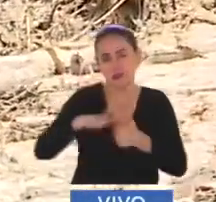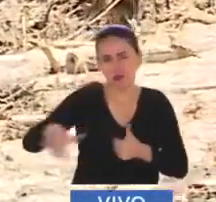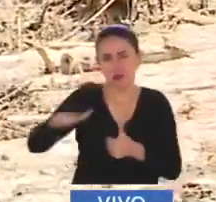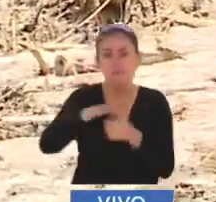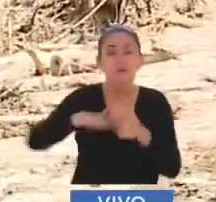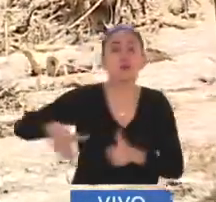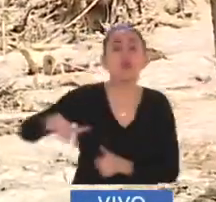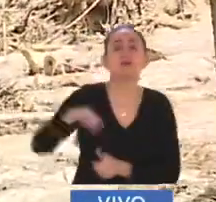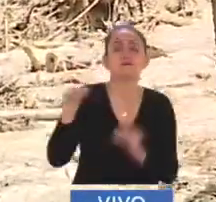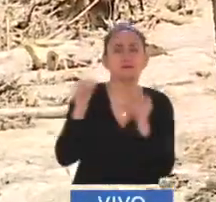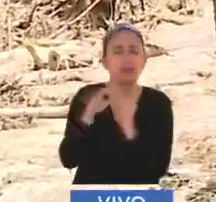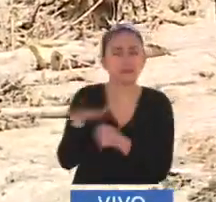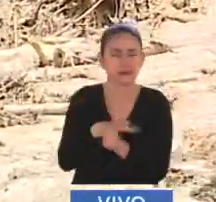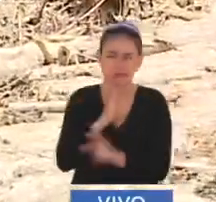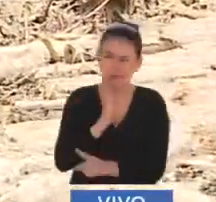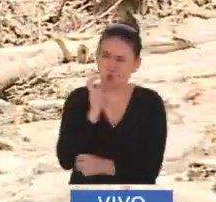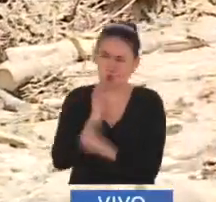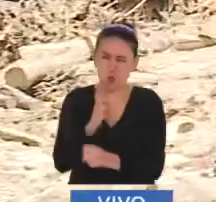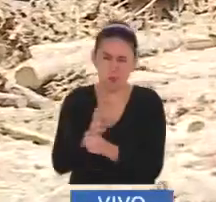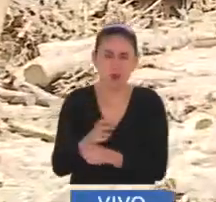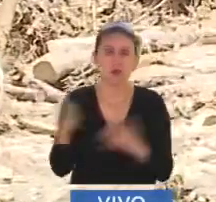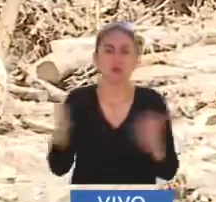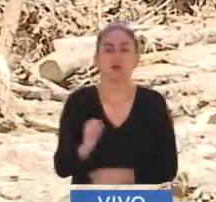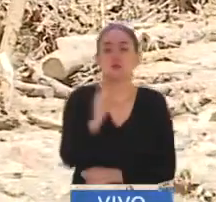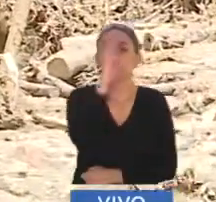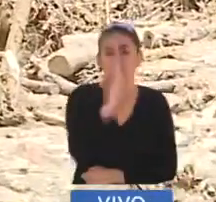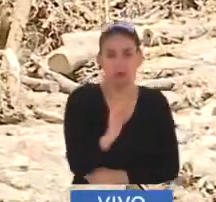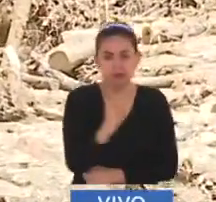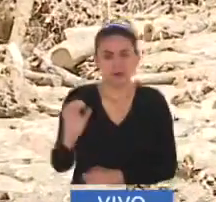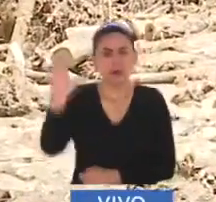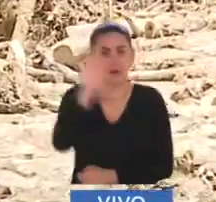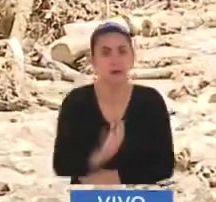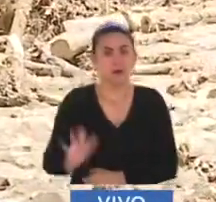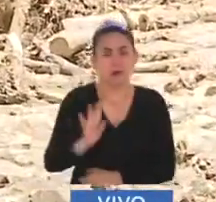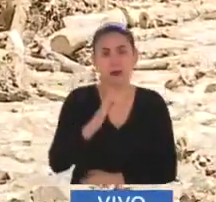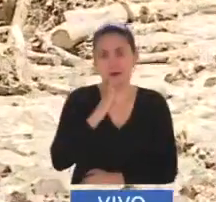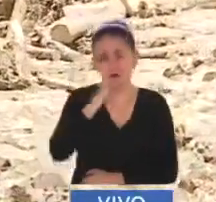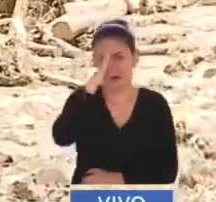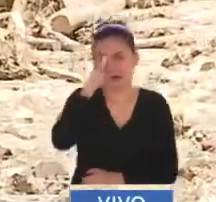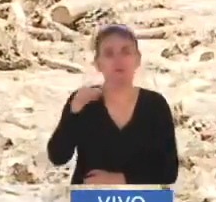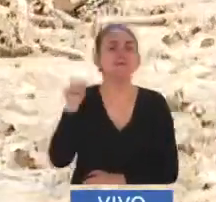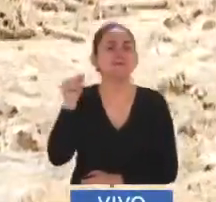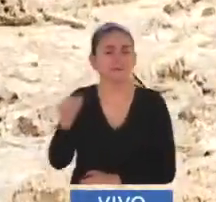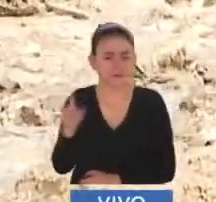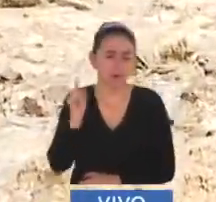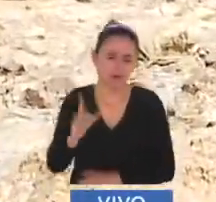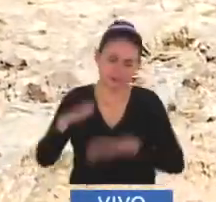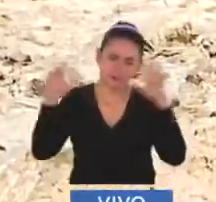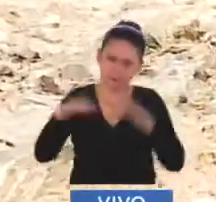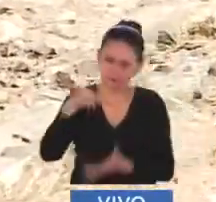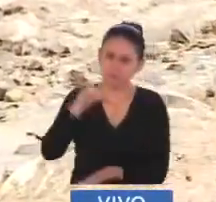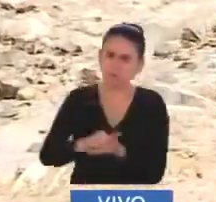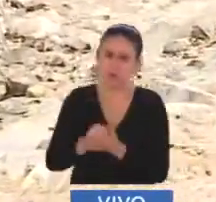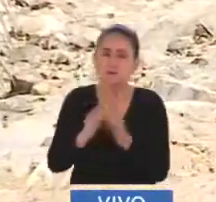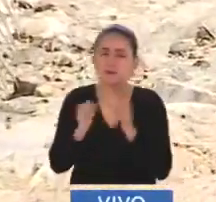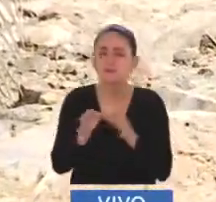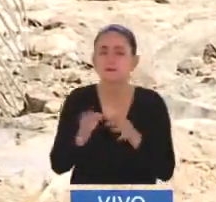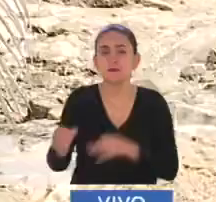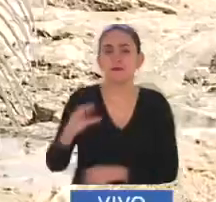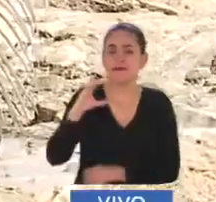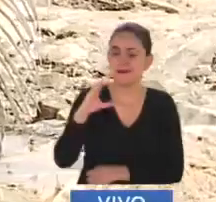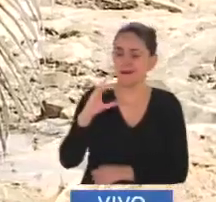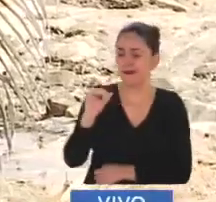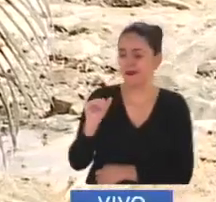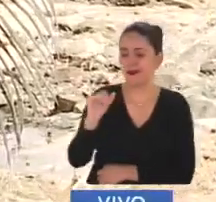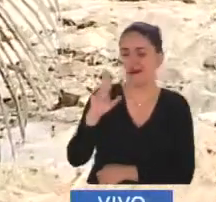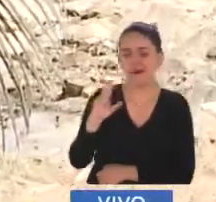difícil situación que pasan muchas personas en el suroeste de Antioquia justamente por el invierno. Específicamente en el municipio de Caramanta,